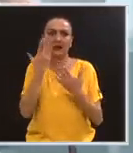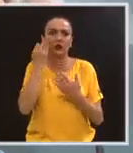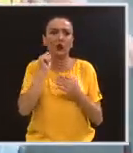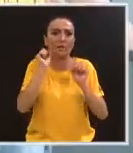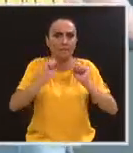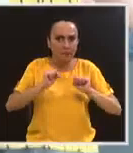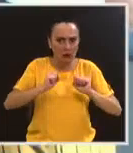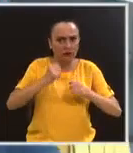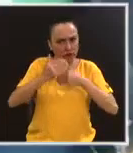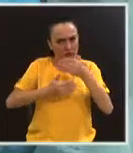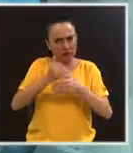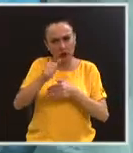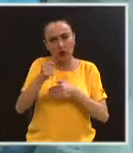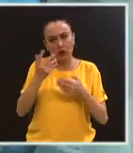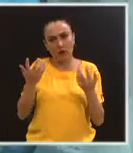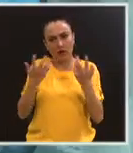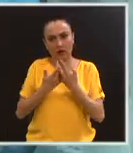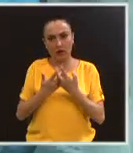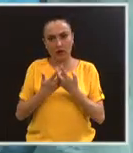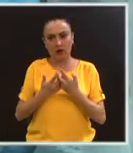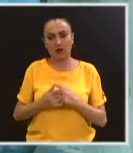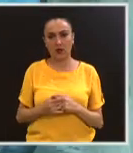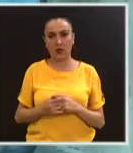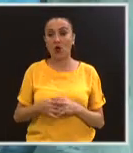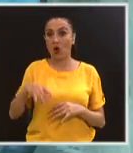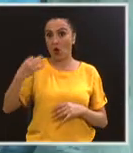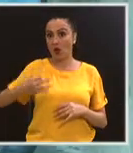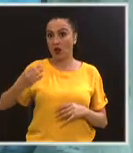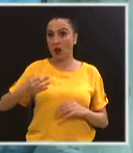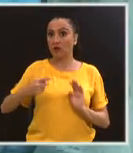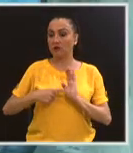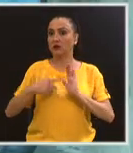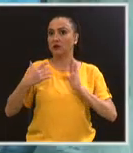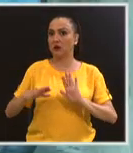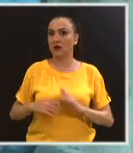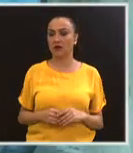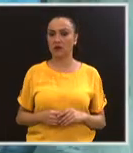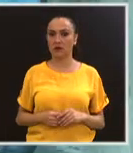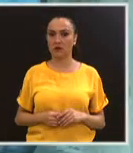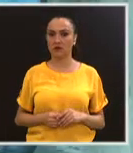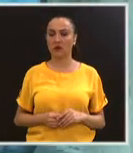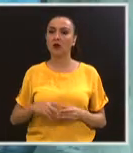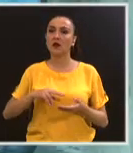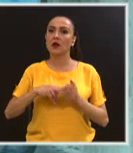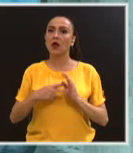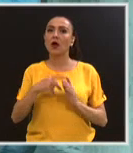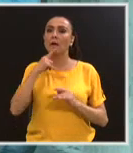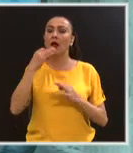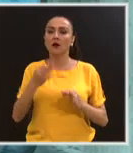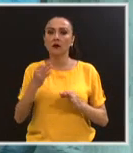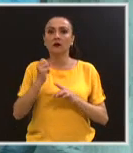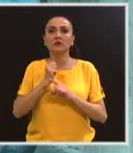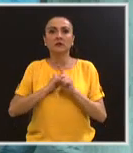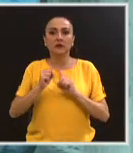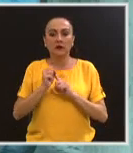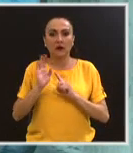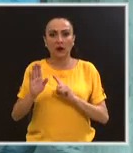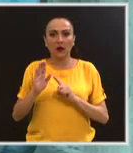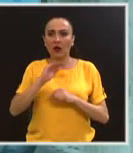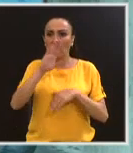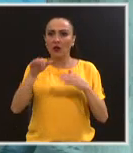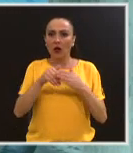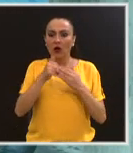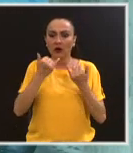posibilidad de ejecutar el mismo conforme a lo originalmente previsto constituye un verdadero caso fortuito acto del